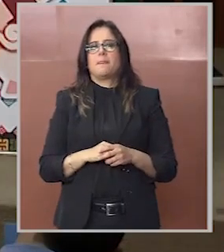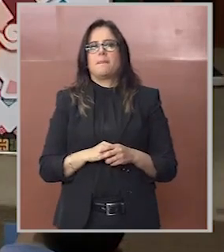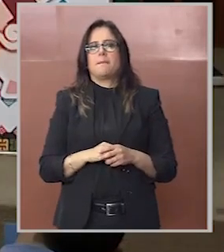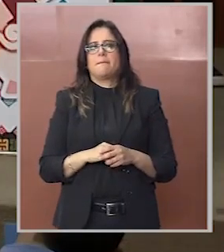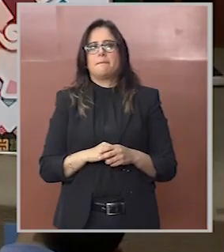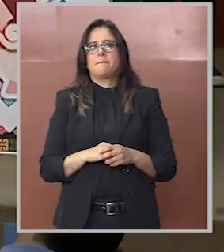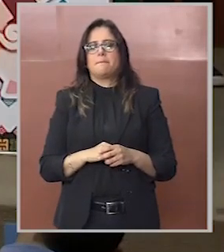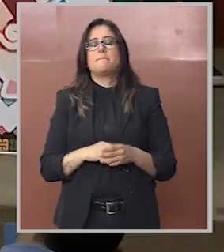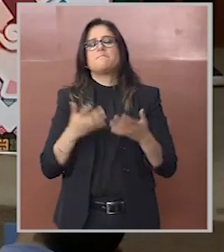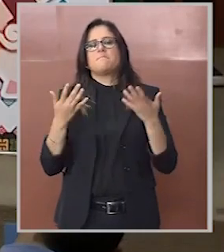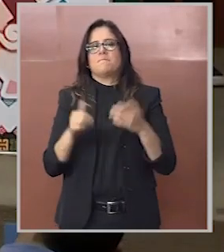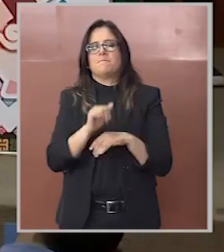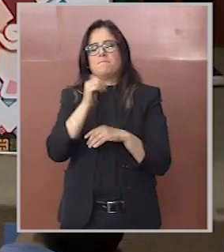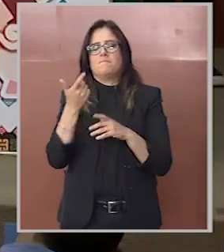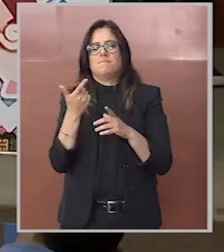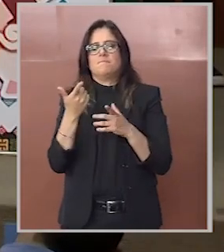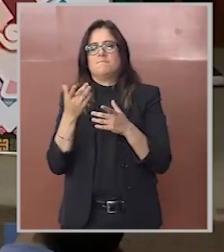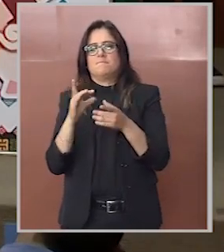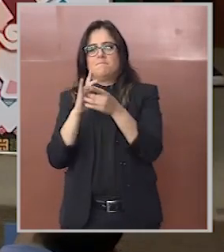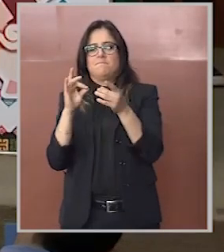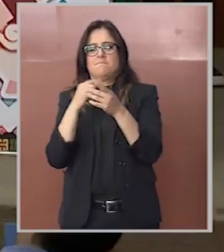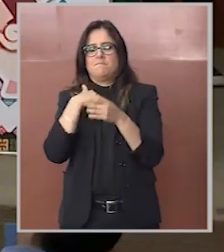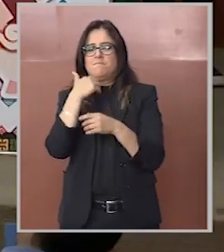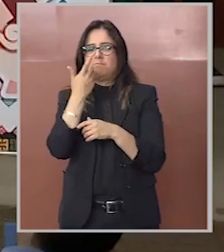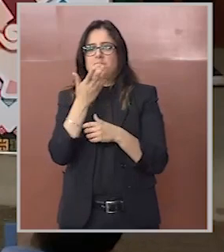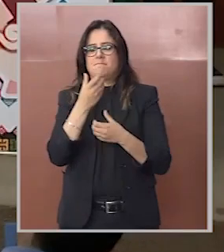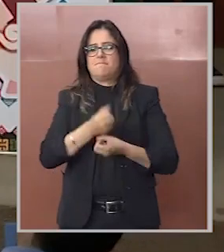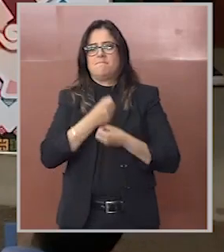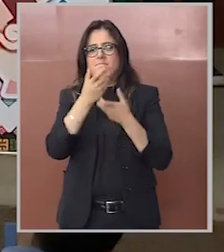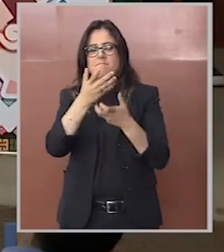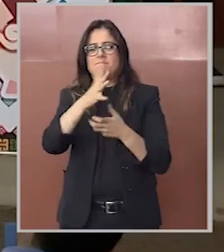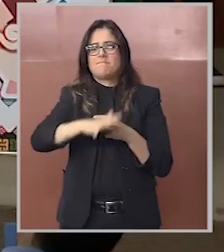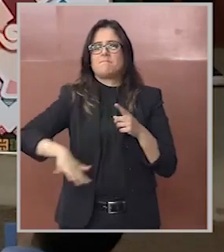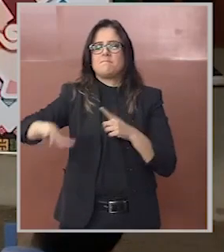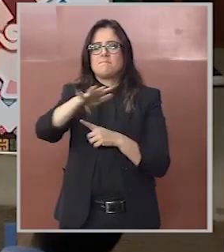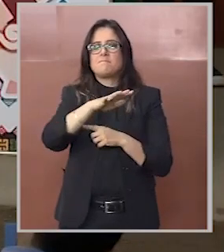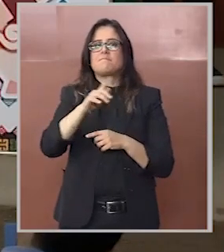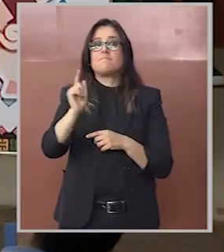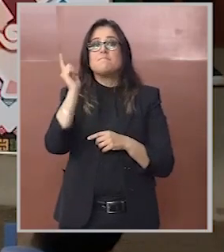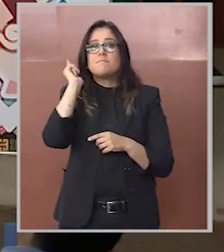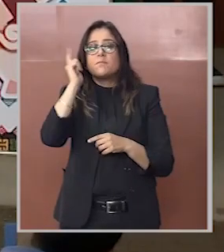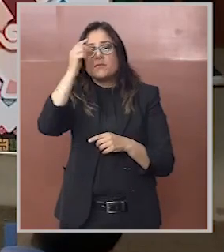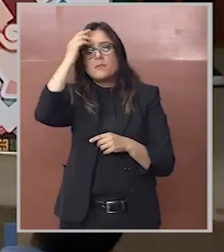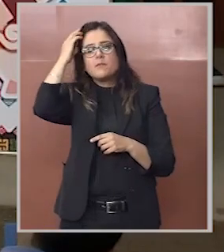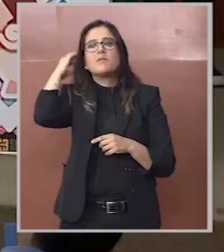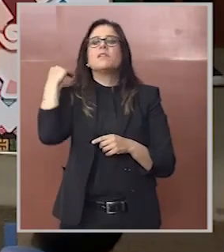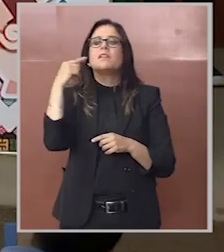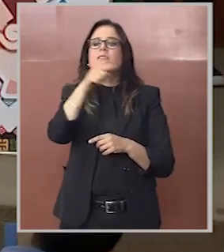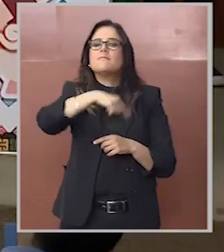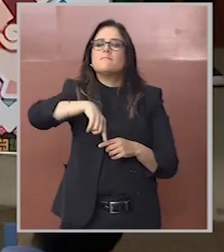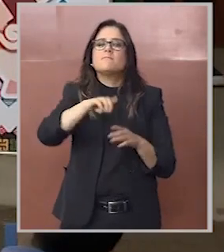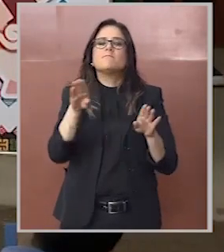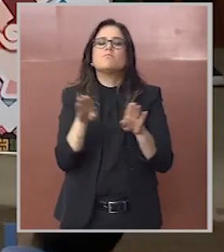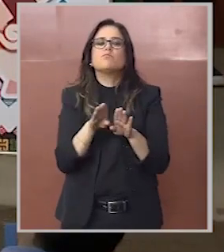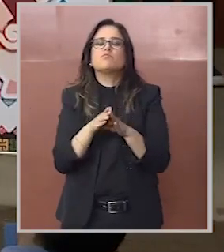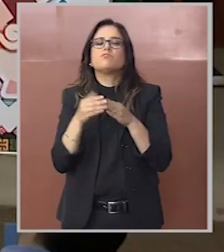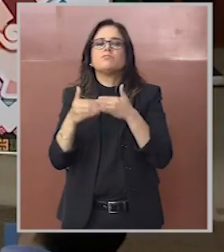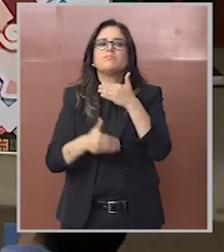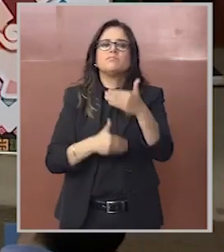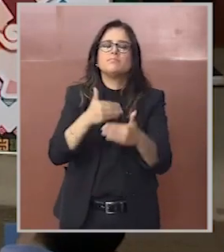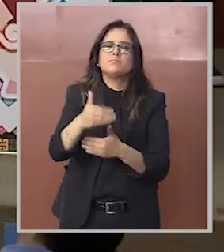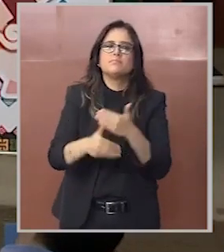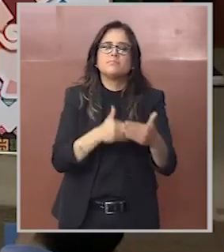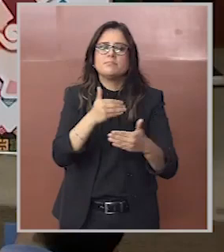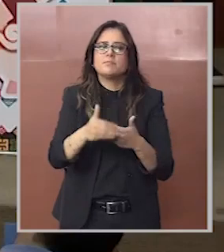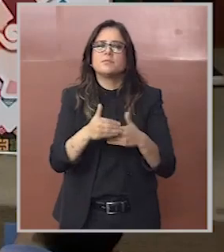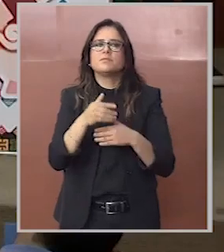que también se dijo y lo quiero decir aquí de manera pública es que ojalá este estas guías puedan imprimirse no porque está en